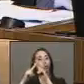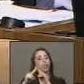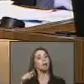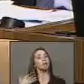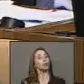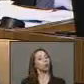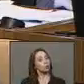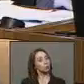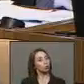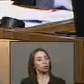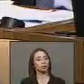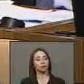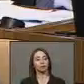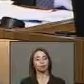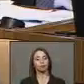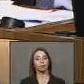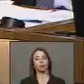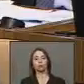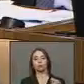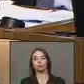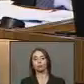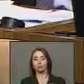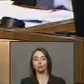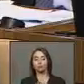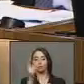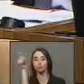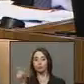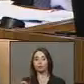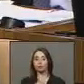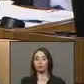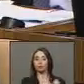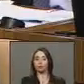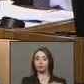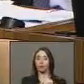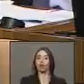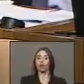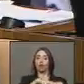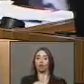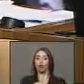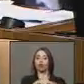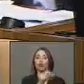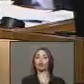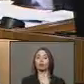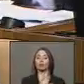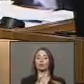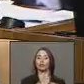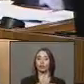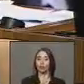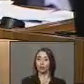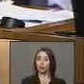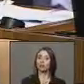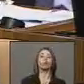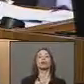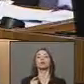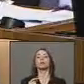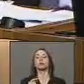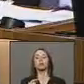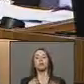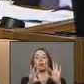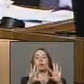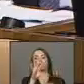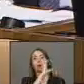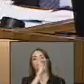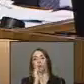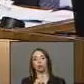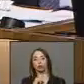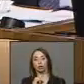importante, financiar durante los meses que el trabajador opte por el Fondo Solidario de cesantía un aporte equivalente al